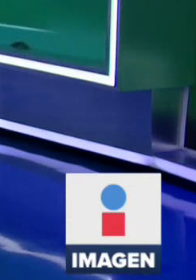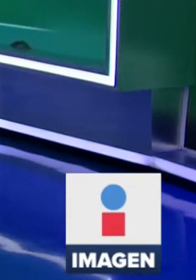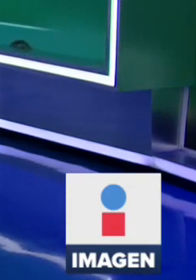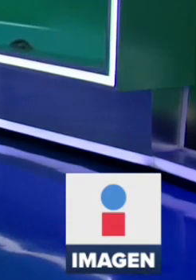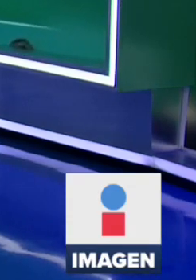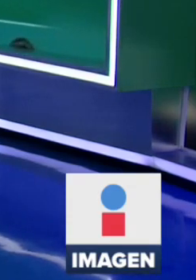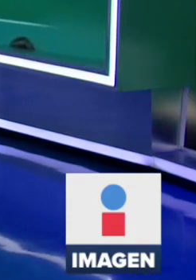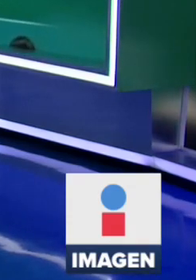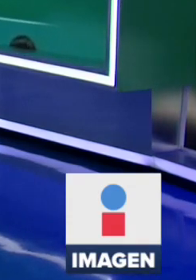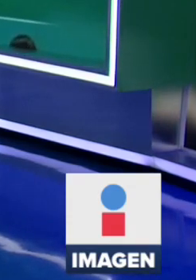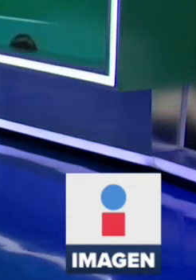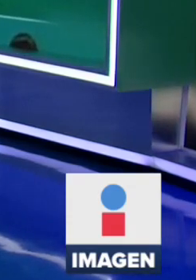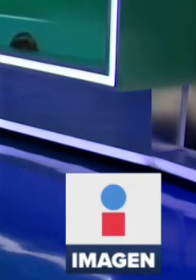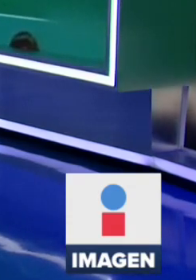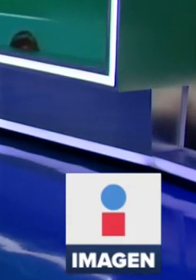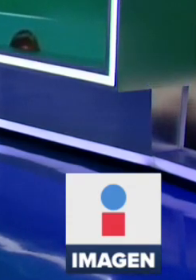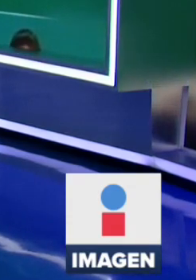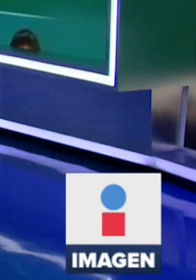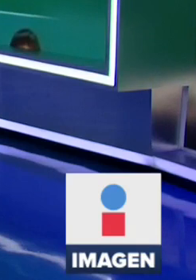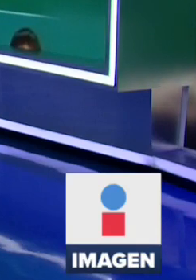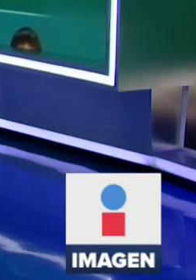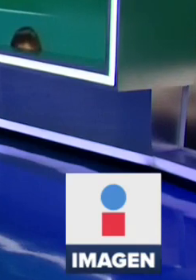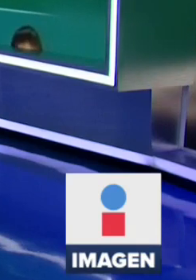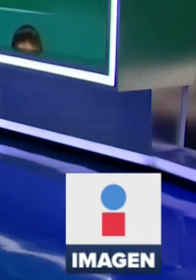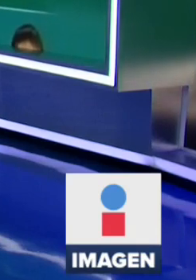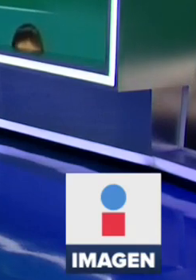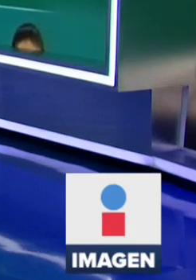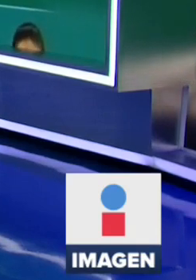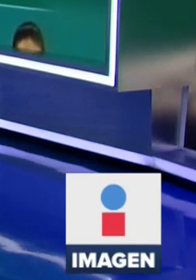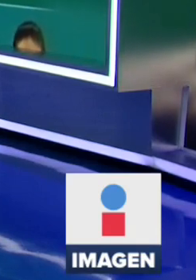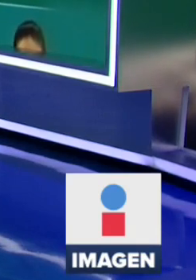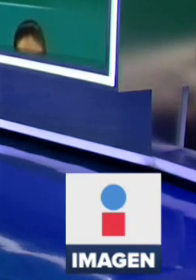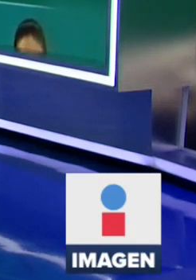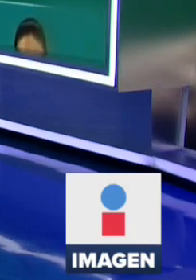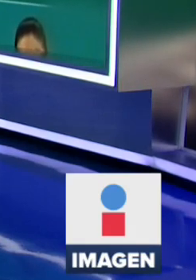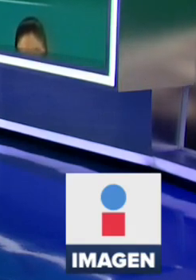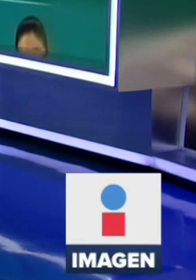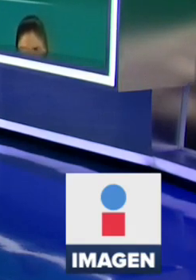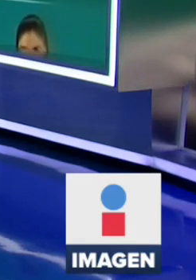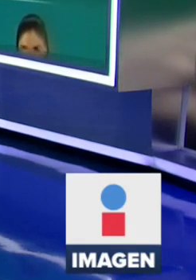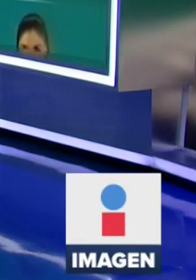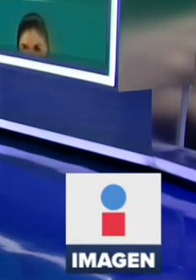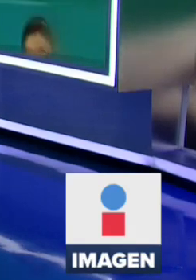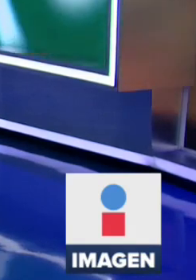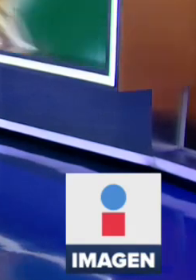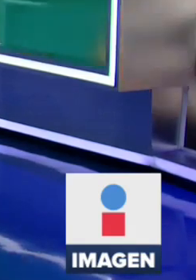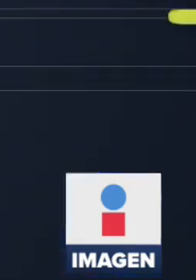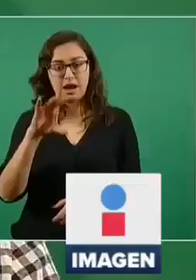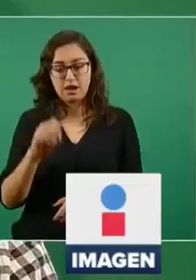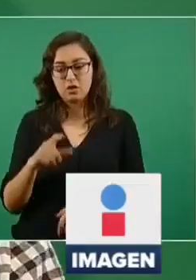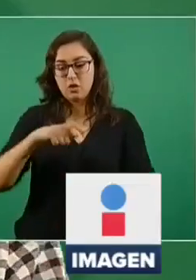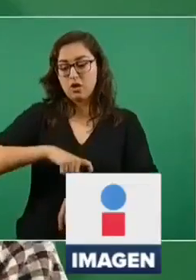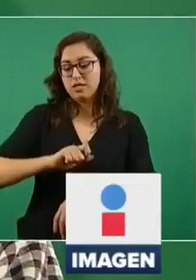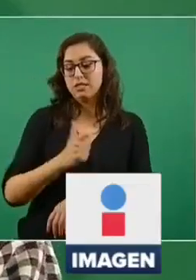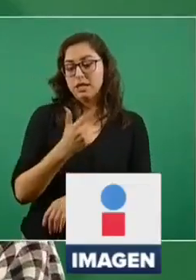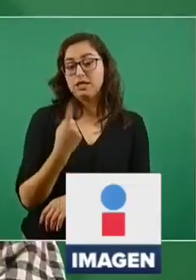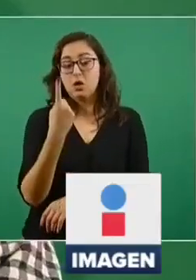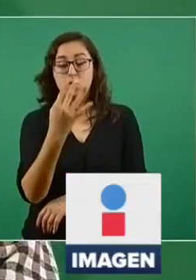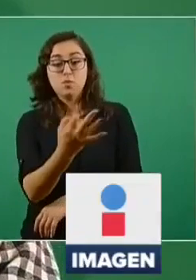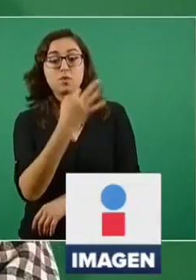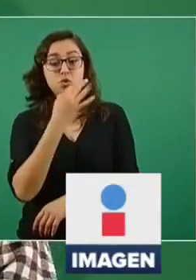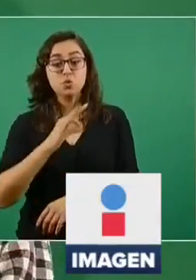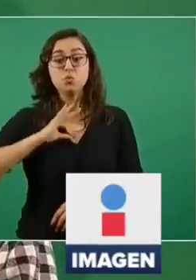cierto optimismo en esta larguísima oscuridad que ha traído la pandemia. La epidemia sigue, pero